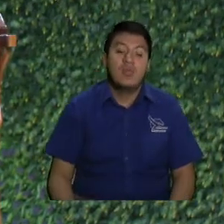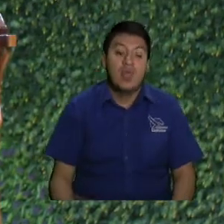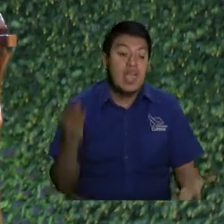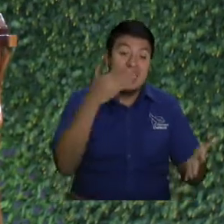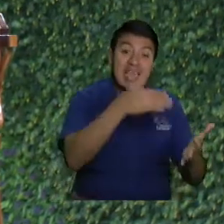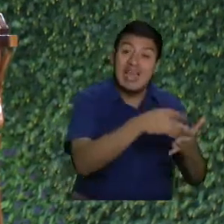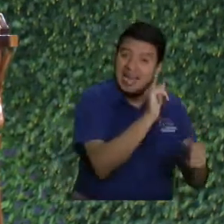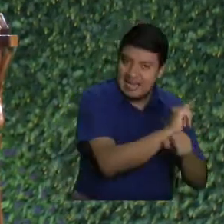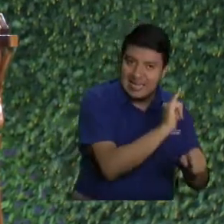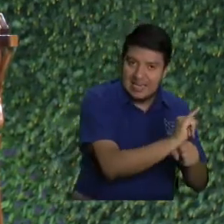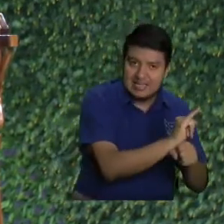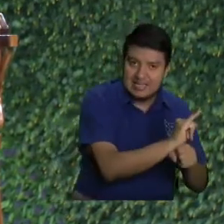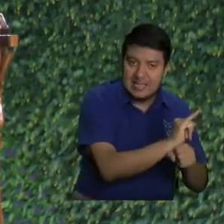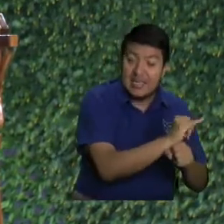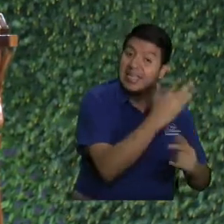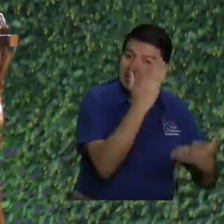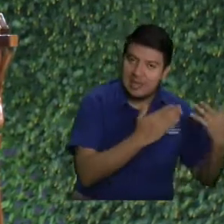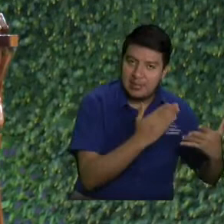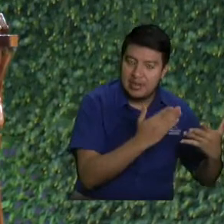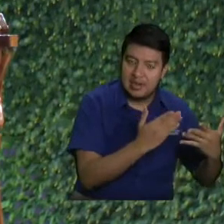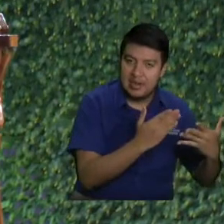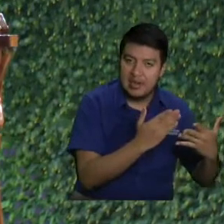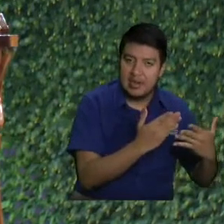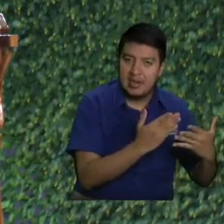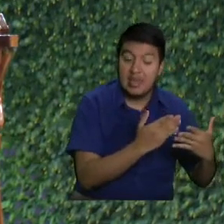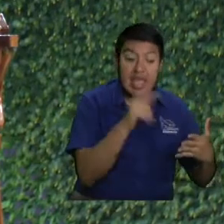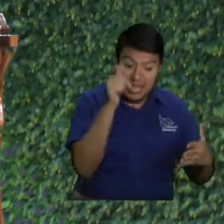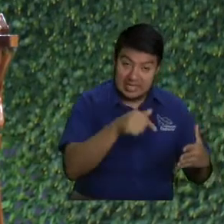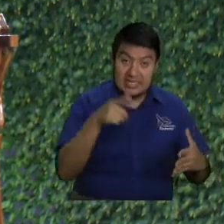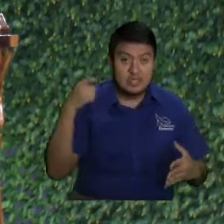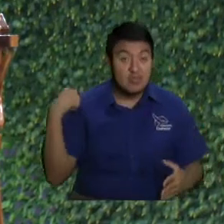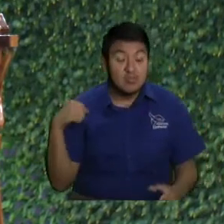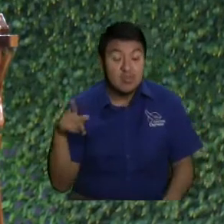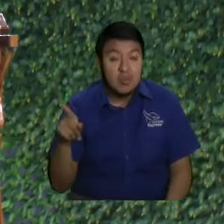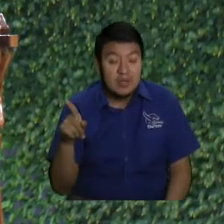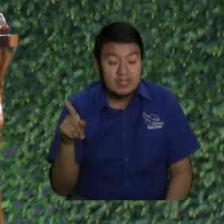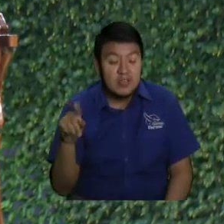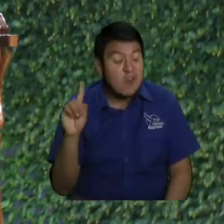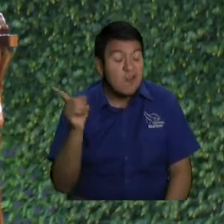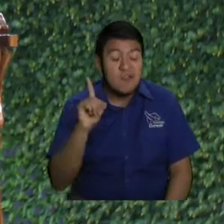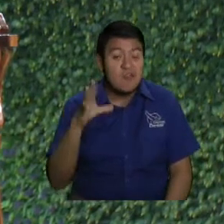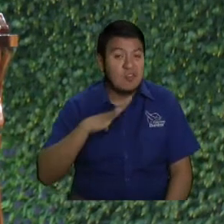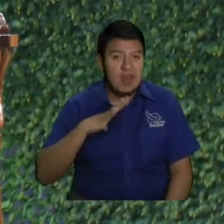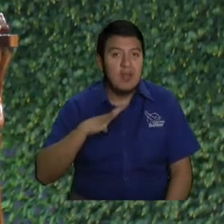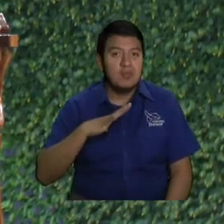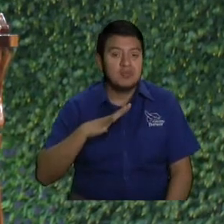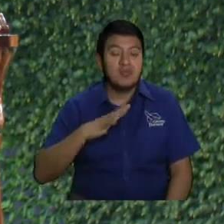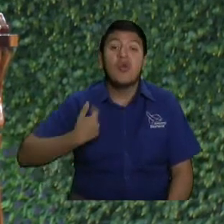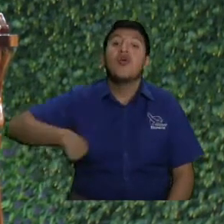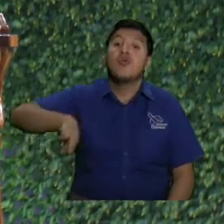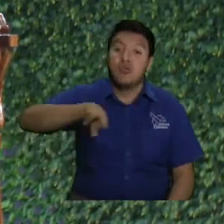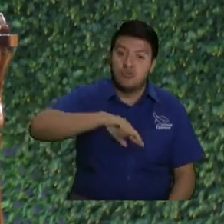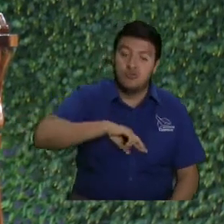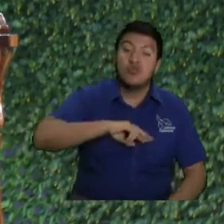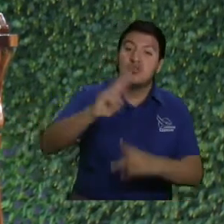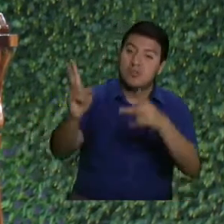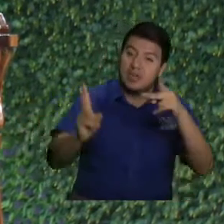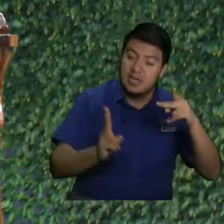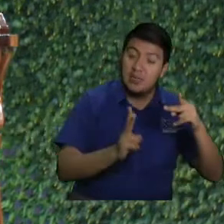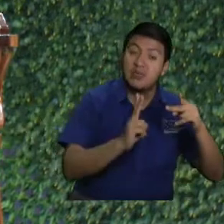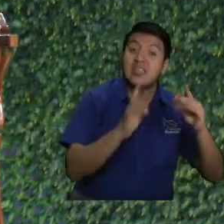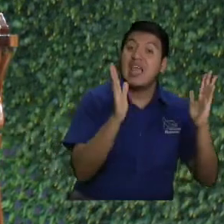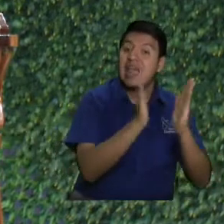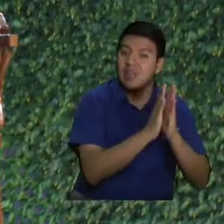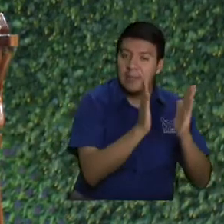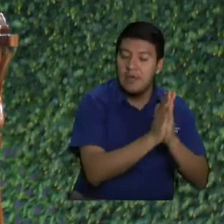Jesús para que Jesús les explicara que Él es el Señor del sábado, ¿verdad? Y que nosotros no guardamos un día